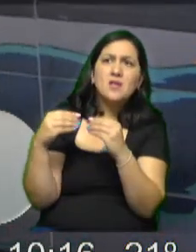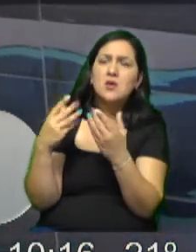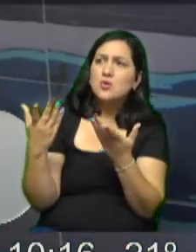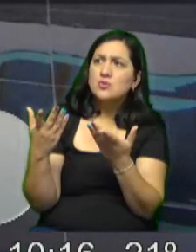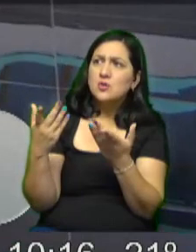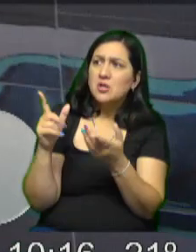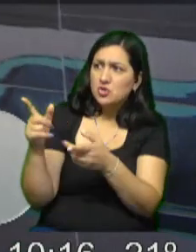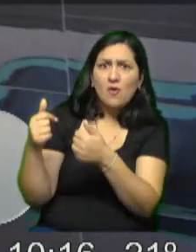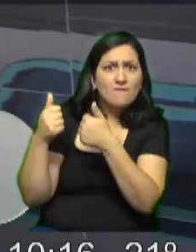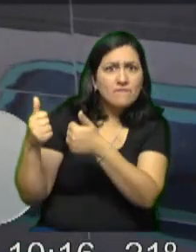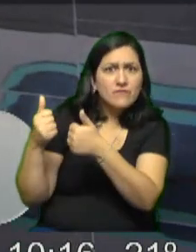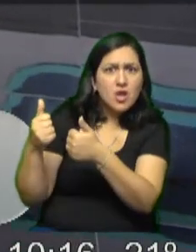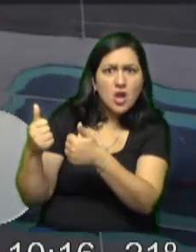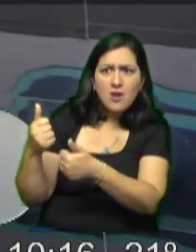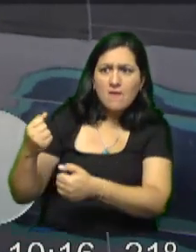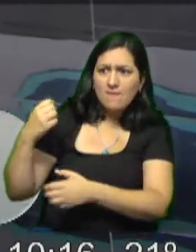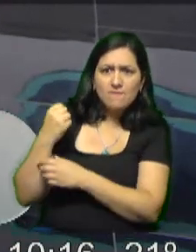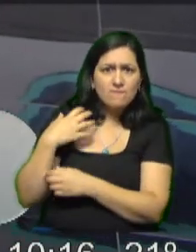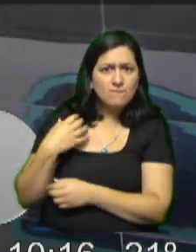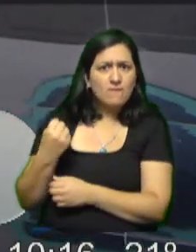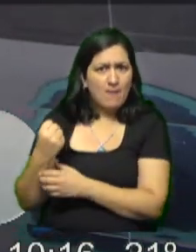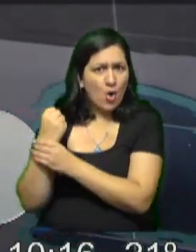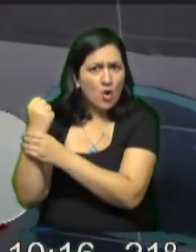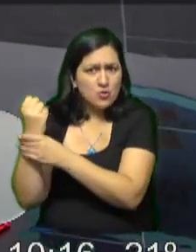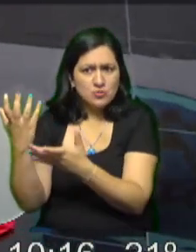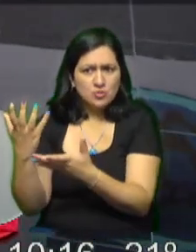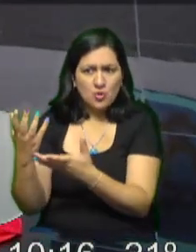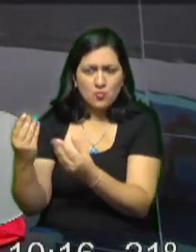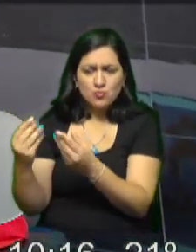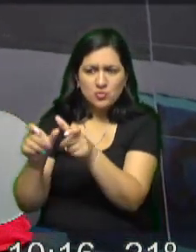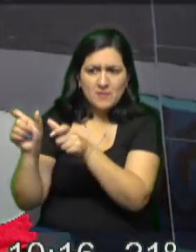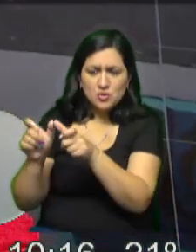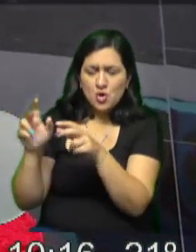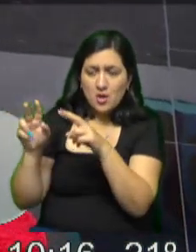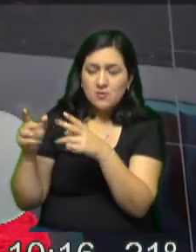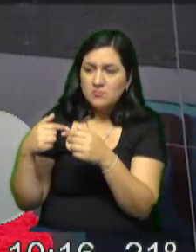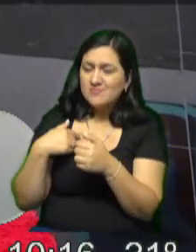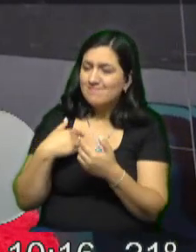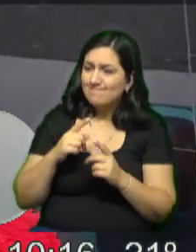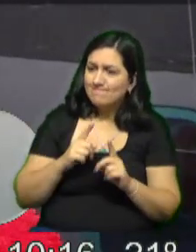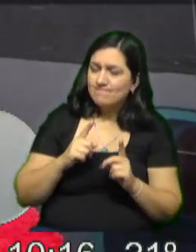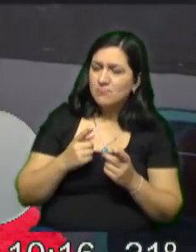que les iba bárbaro y tenían un éxito bárbaro todos, ¿no? Entonces no lograba comprender.